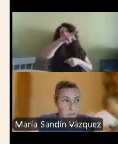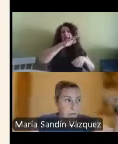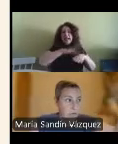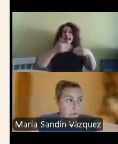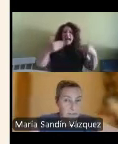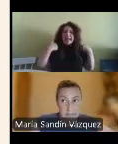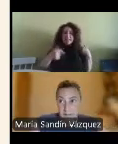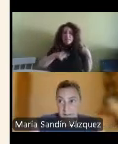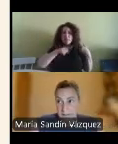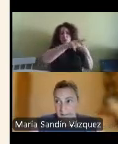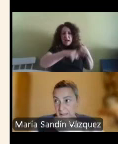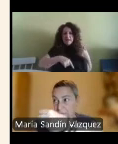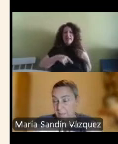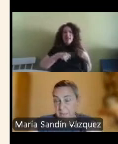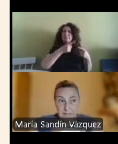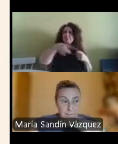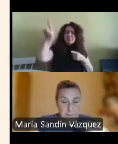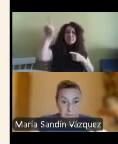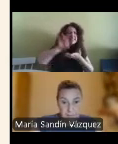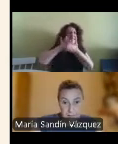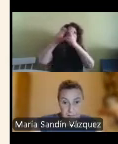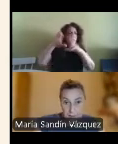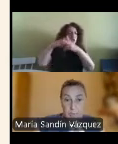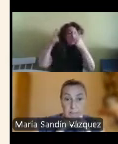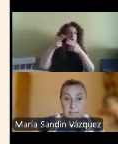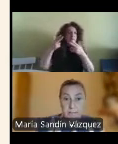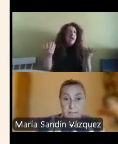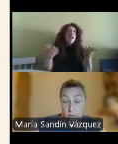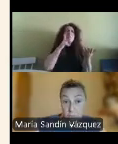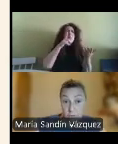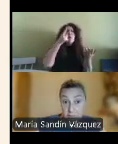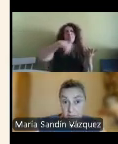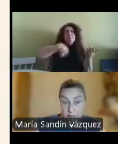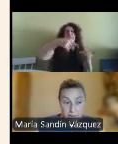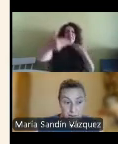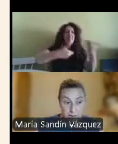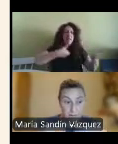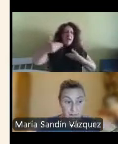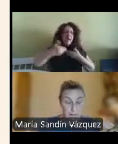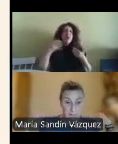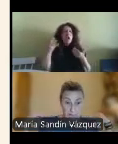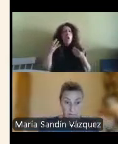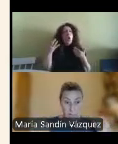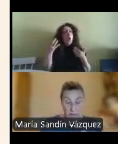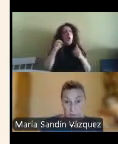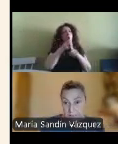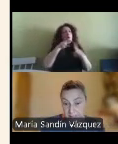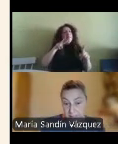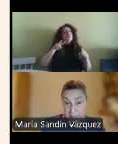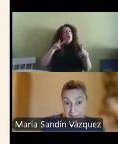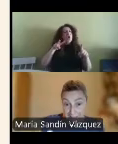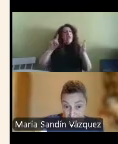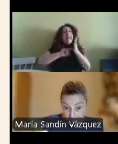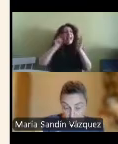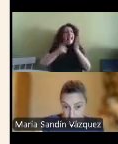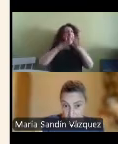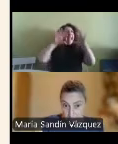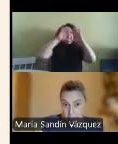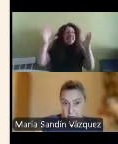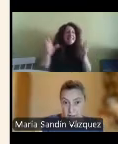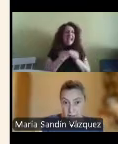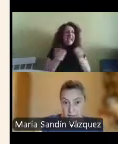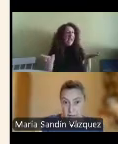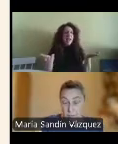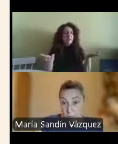del otro, en servicios sociales, en que la familia te demanda y perder esta visión integral pues de lo que tiene que ser el